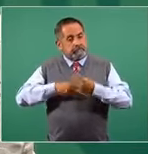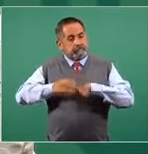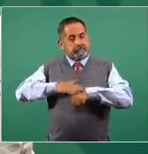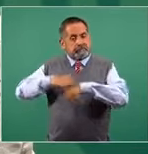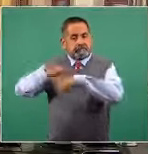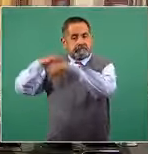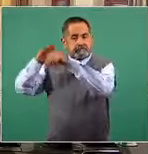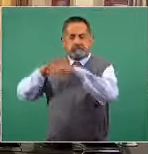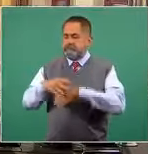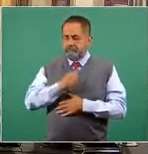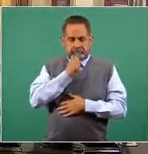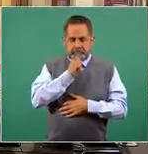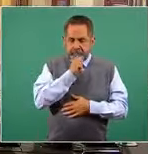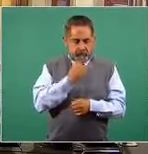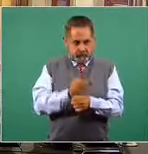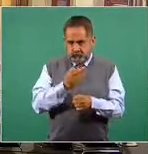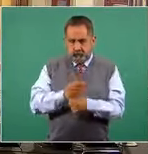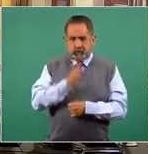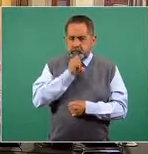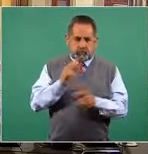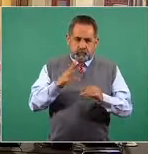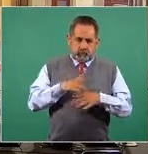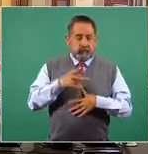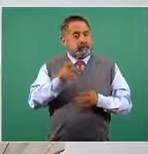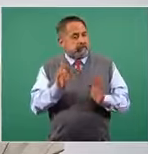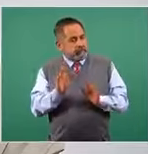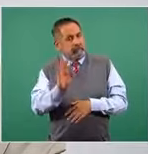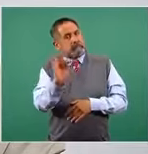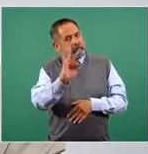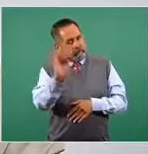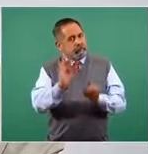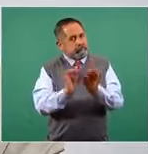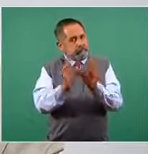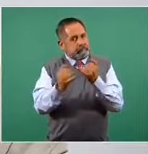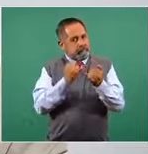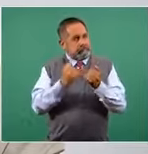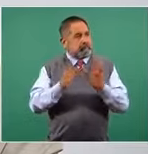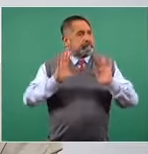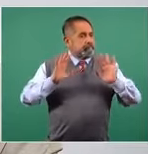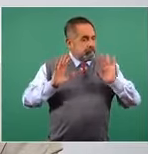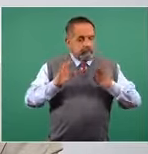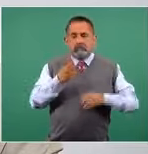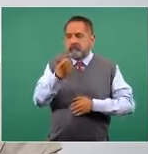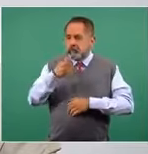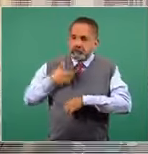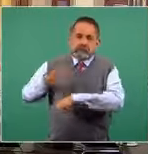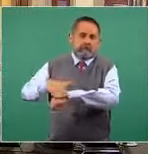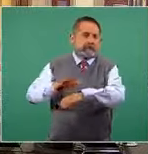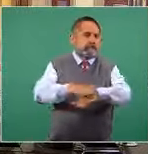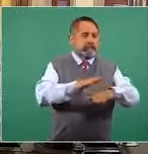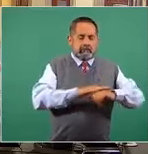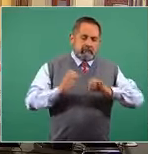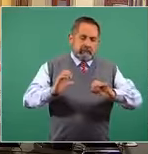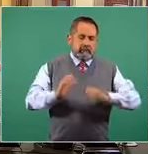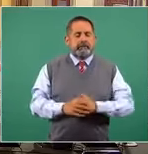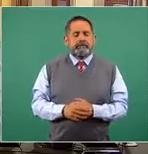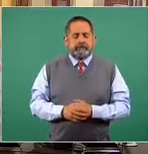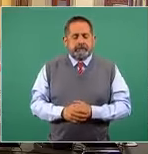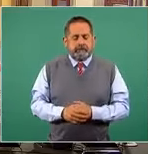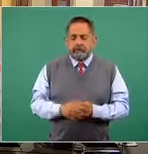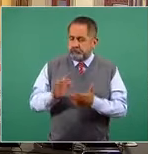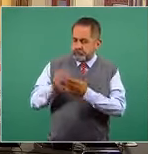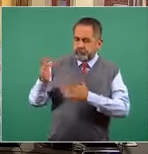magnitud. Esos todavía no los tenemos, pero obviamente el riesgo está ahí y por eso el llamado a la población. Gracias. Con